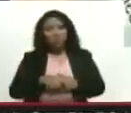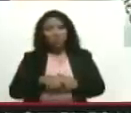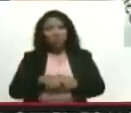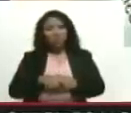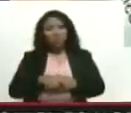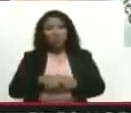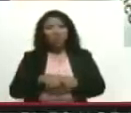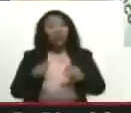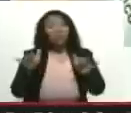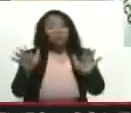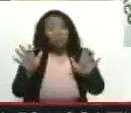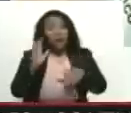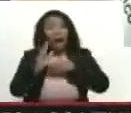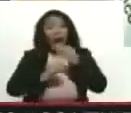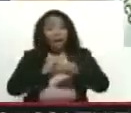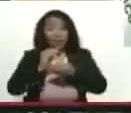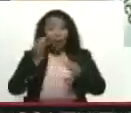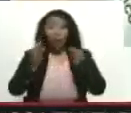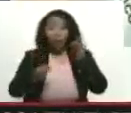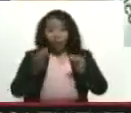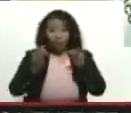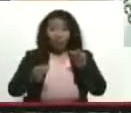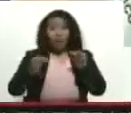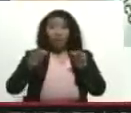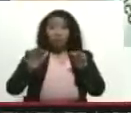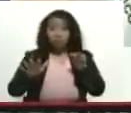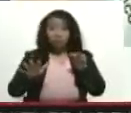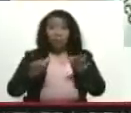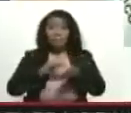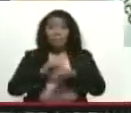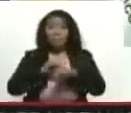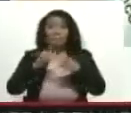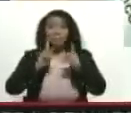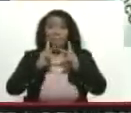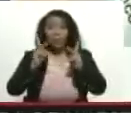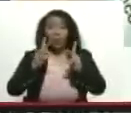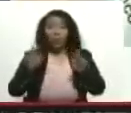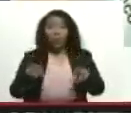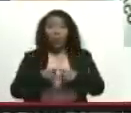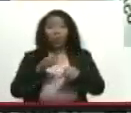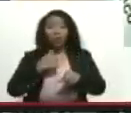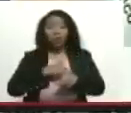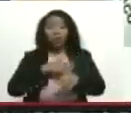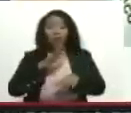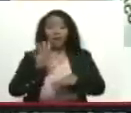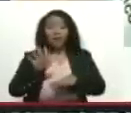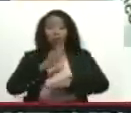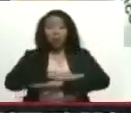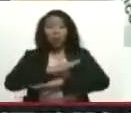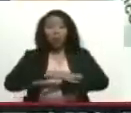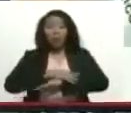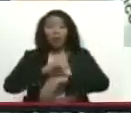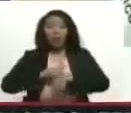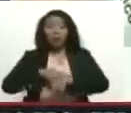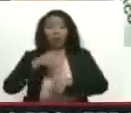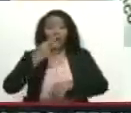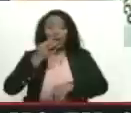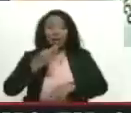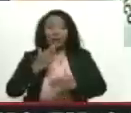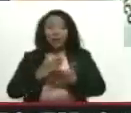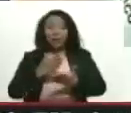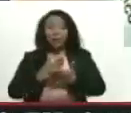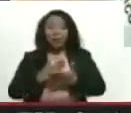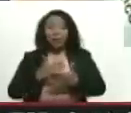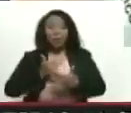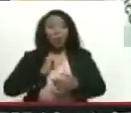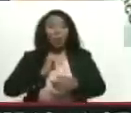mientras haya justicia, mientras haya un ministerio público como el nuestro actuando en tiempo real siempre, en